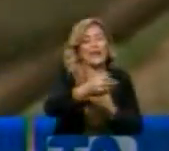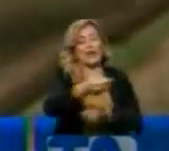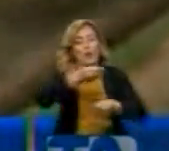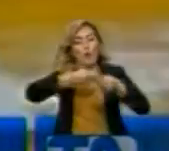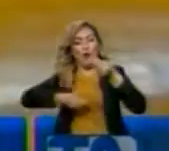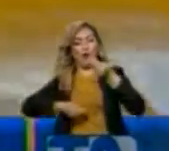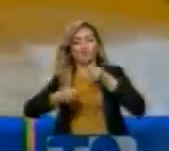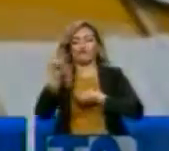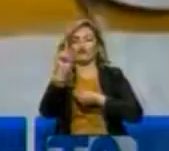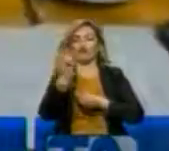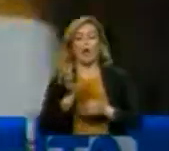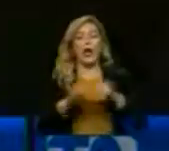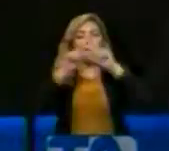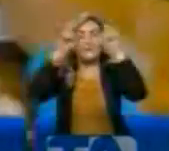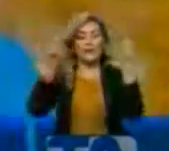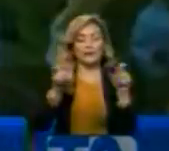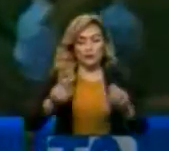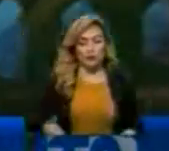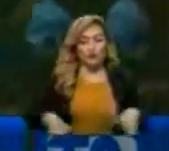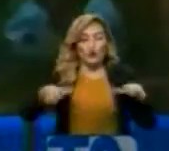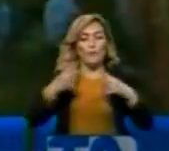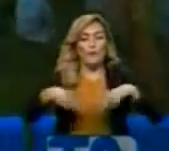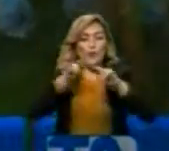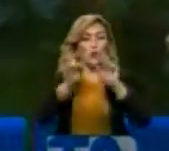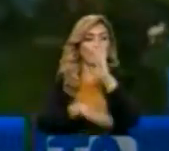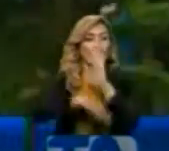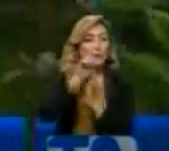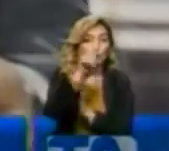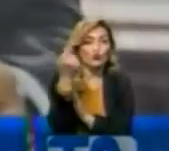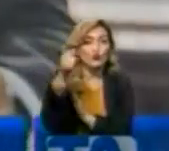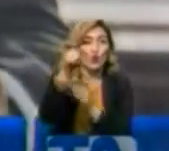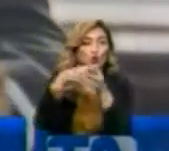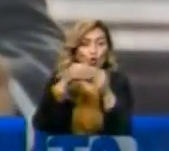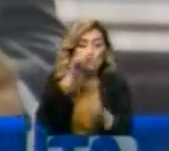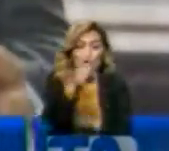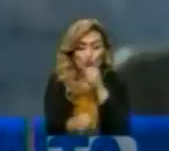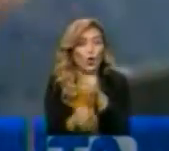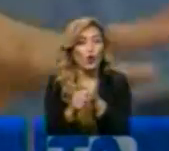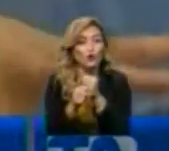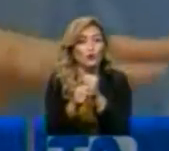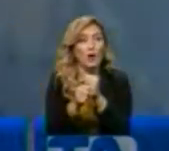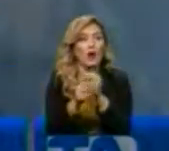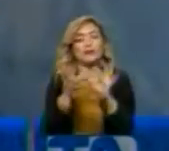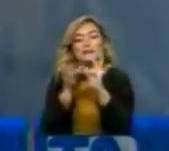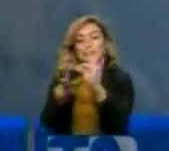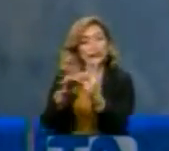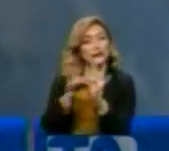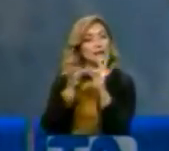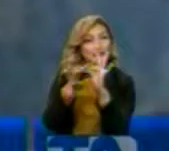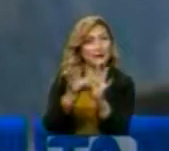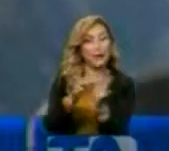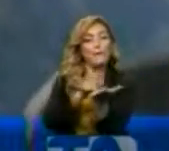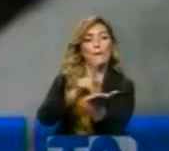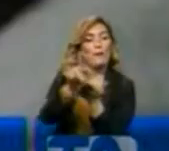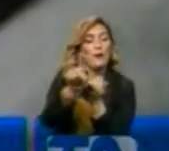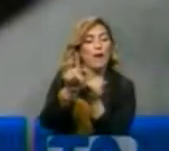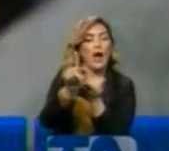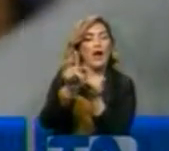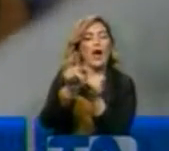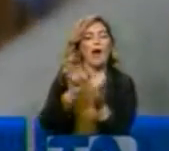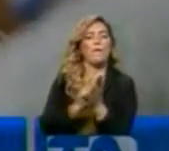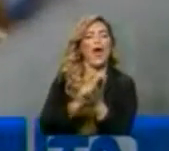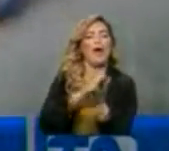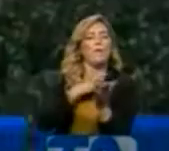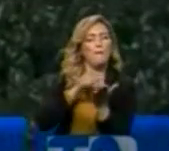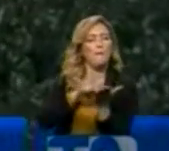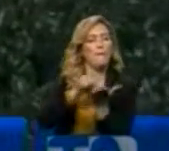generen. Las empresas que tienen ingresos de más de $1,000,000 al año harán una contribución que nos permitirá recaudar